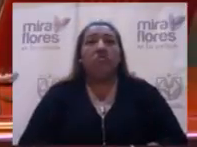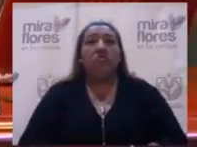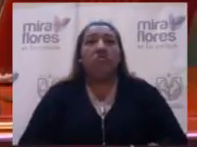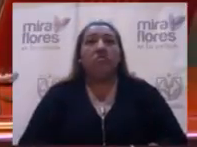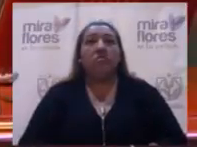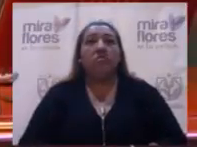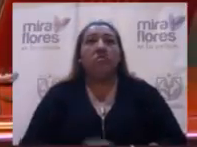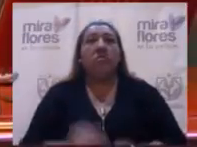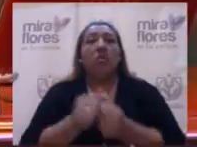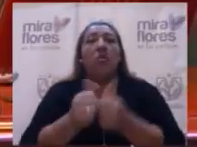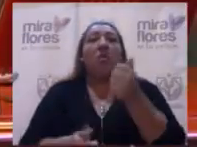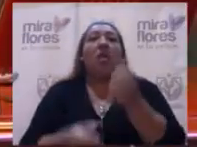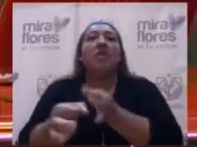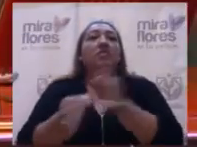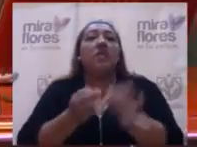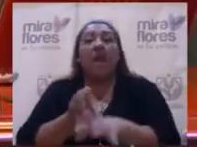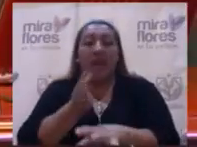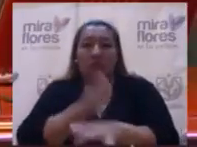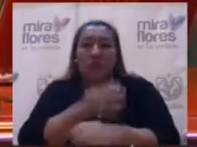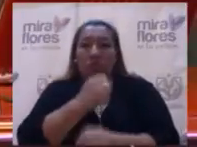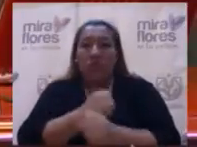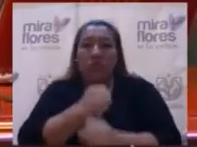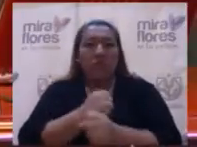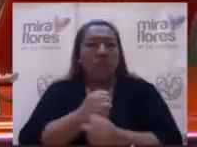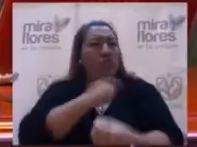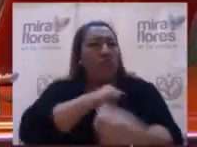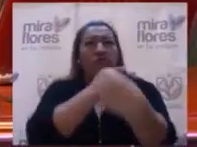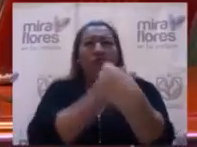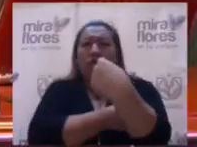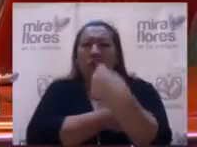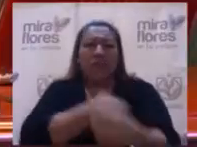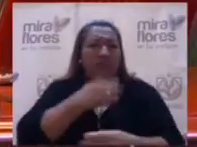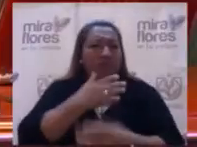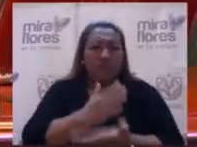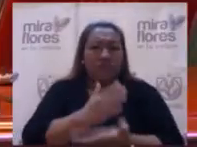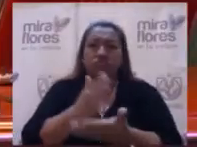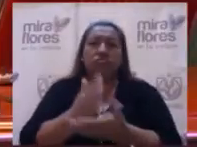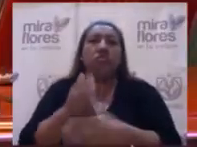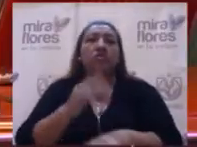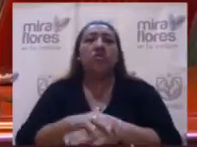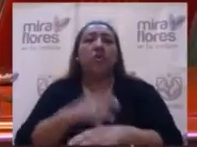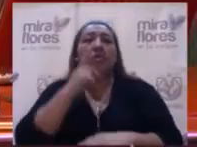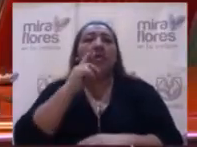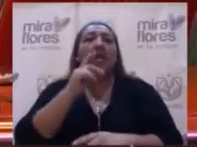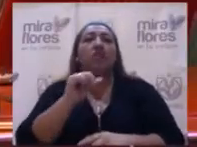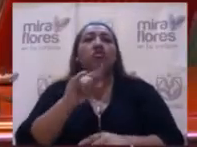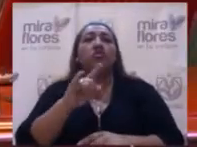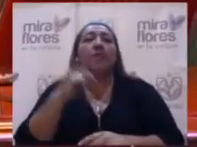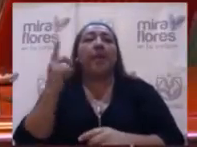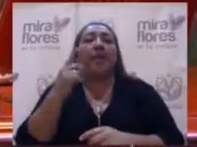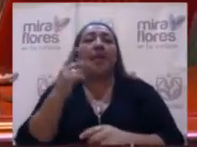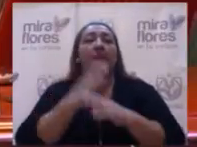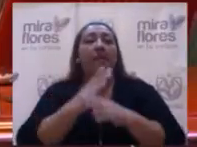ha implicado un trabajo muy intenso de parte de la Subgerencia de Defensa Civil.